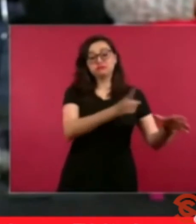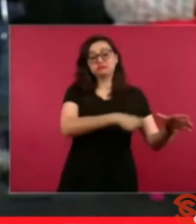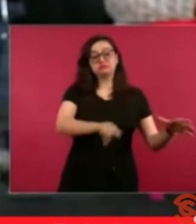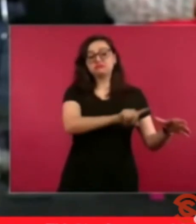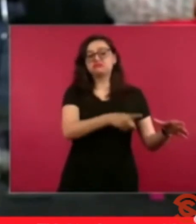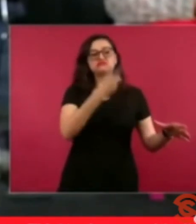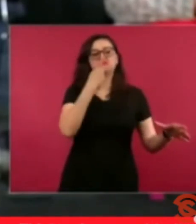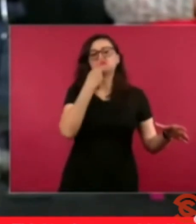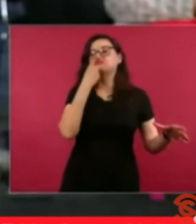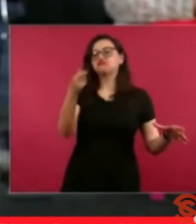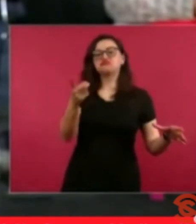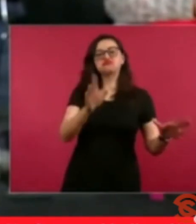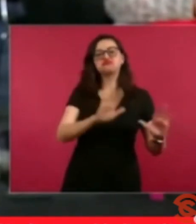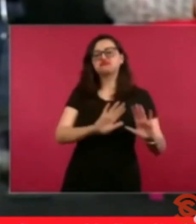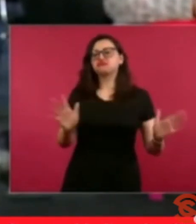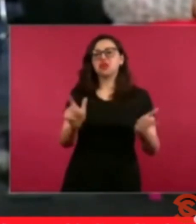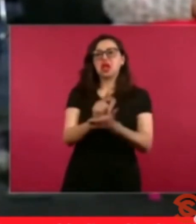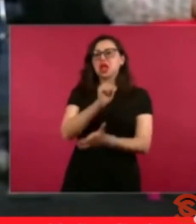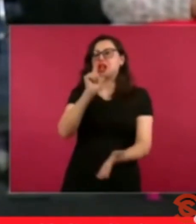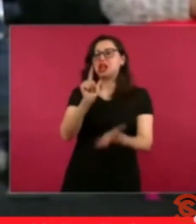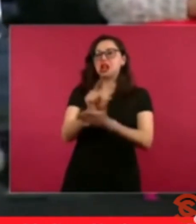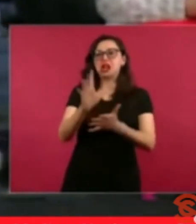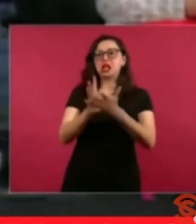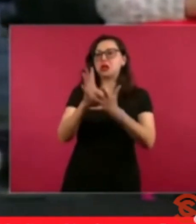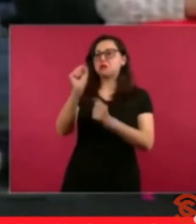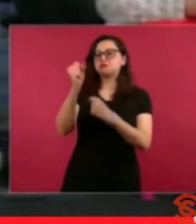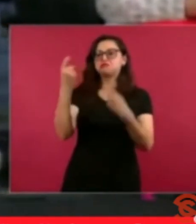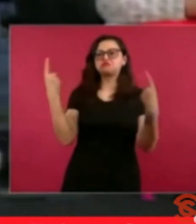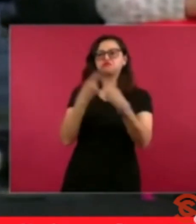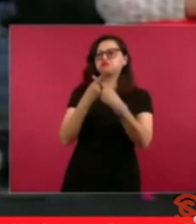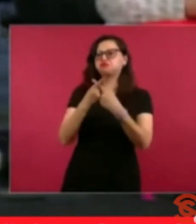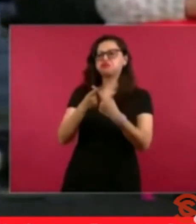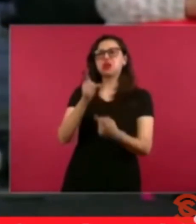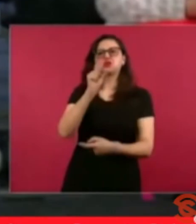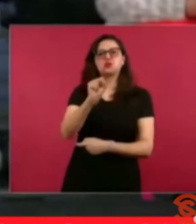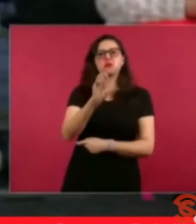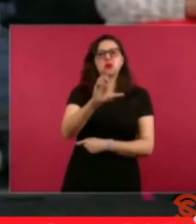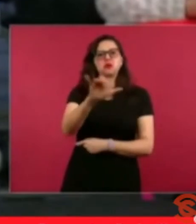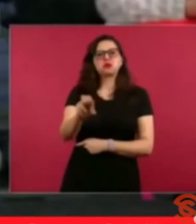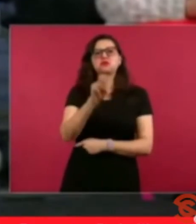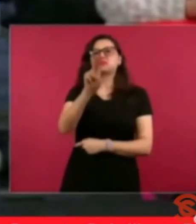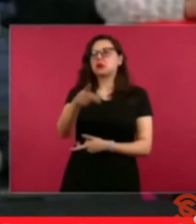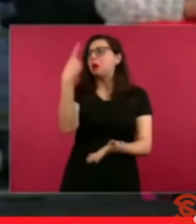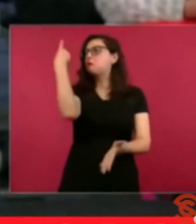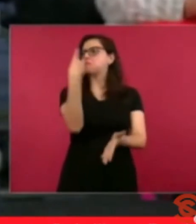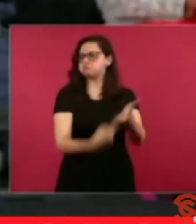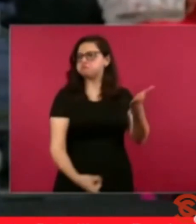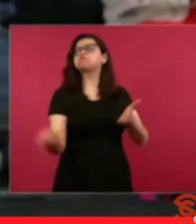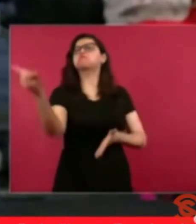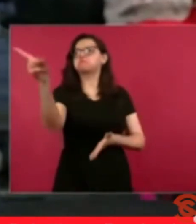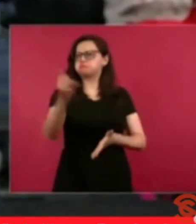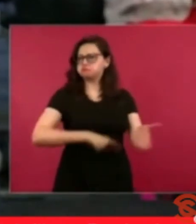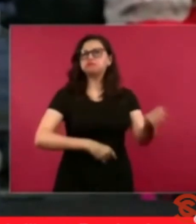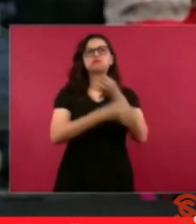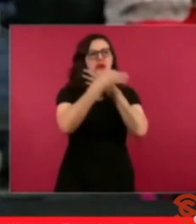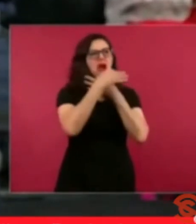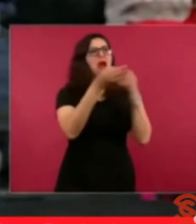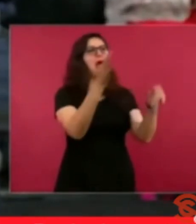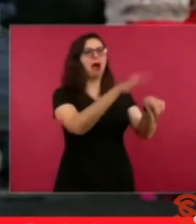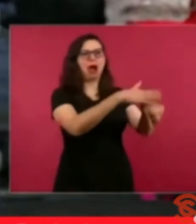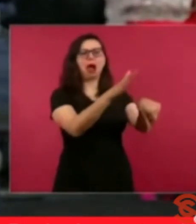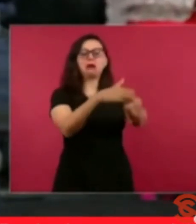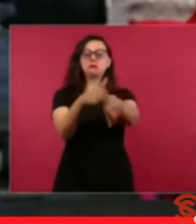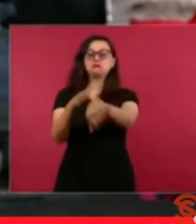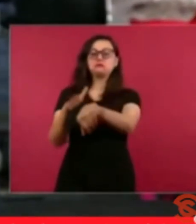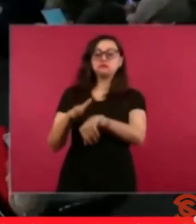blindado Presidencia con este tema? Por la mala relación que hay con la Corte, ¿no se advierte que se podría echar abajo esta reforma que se